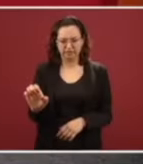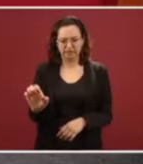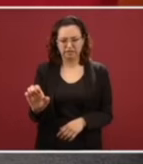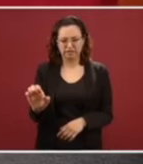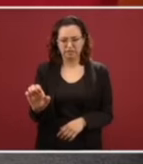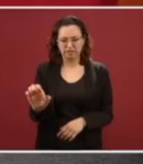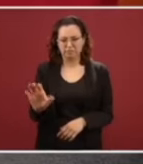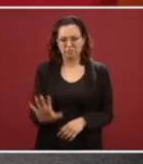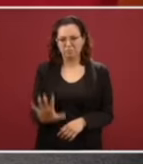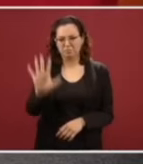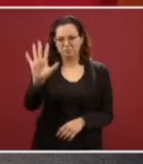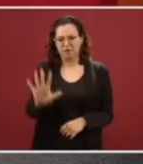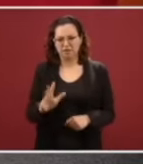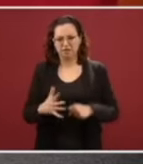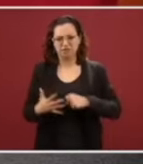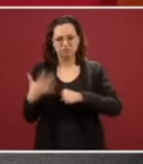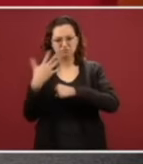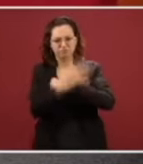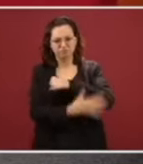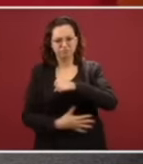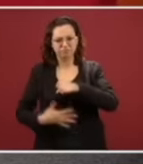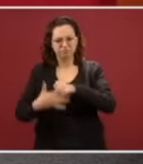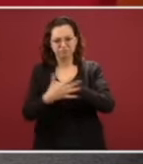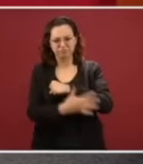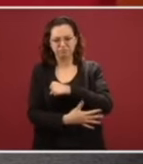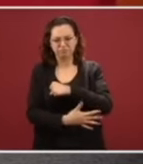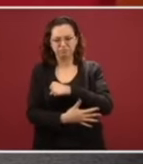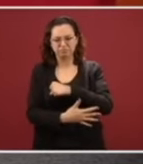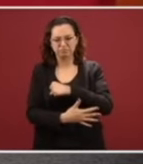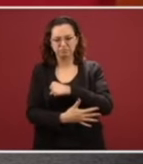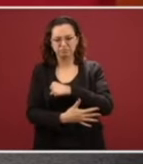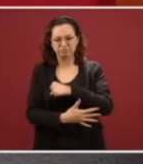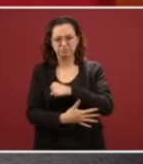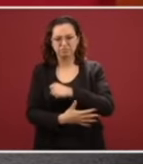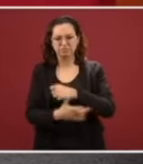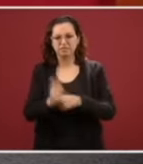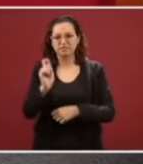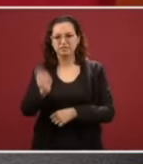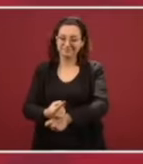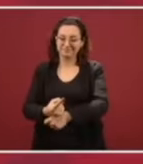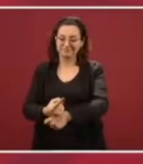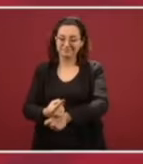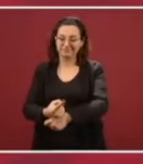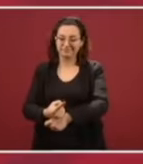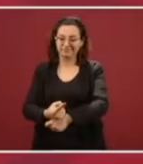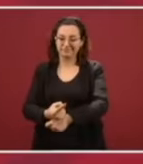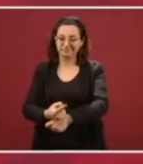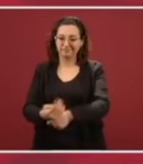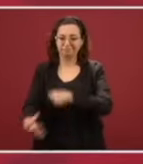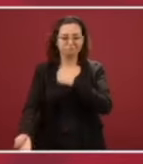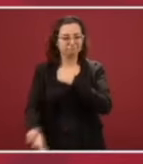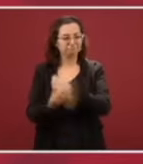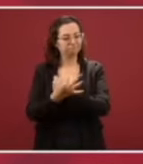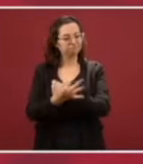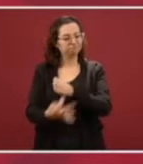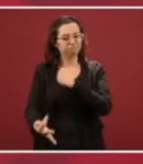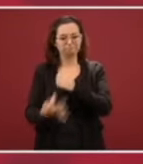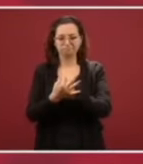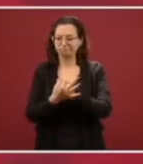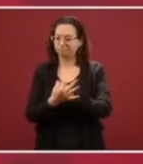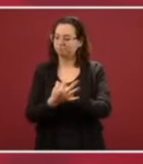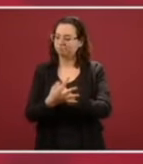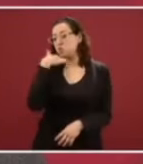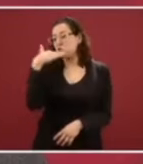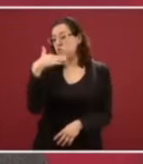El escudo protector es la honestidad. Eso es lo que